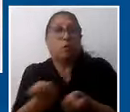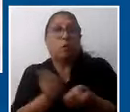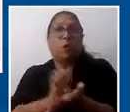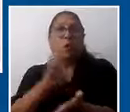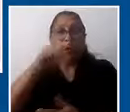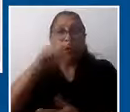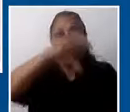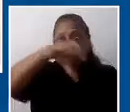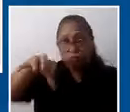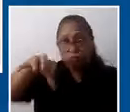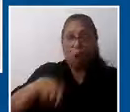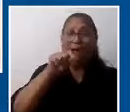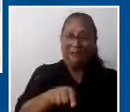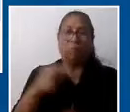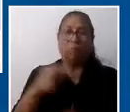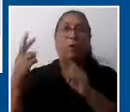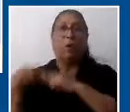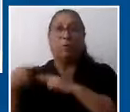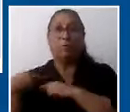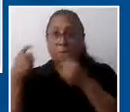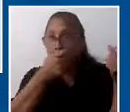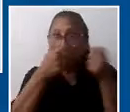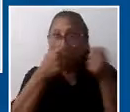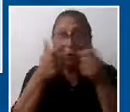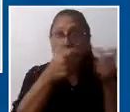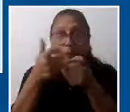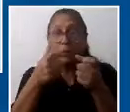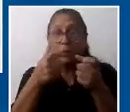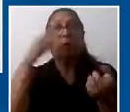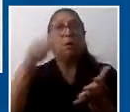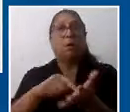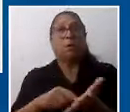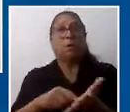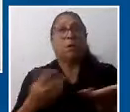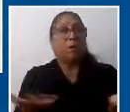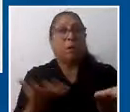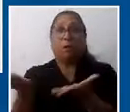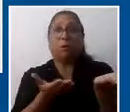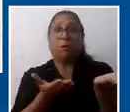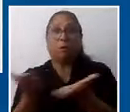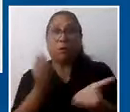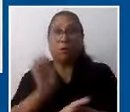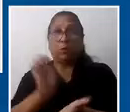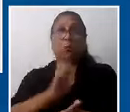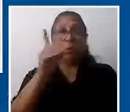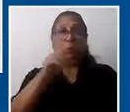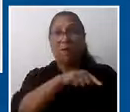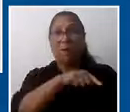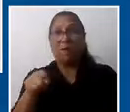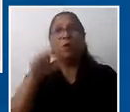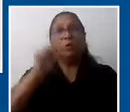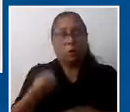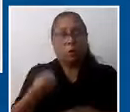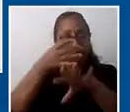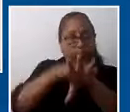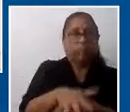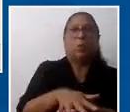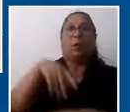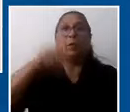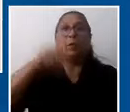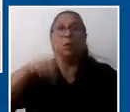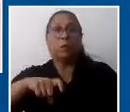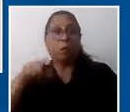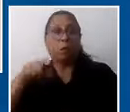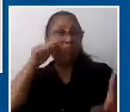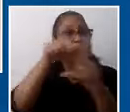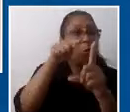local, que también están encargadas de supervisar que el servicio educativo sea adaptable a las necesidades específicas de